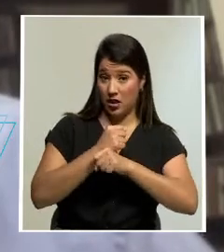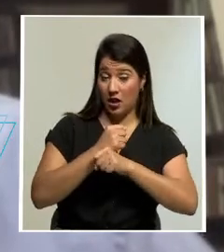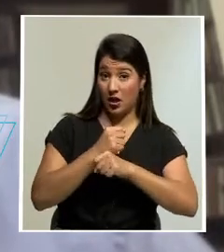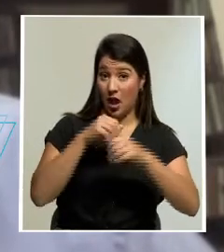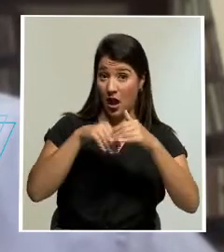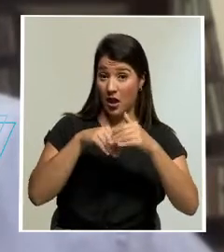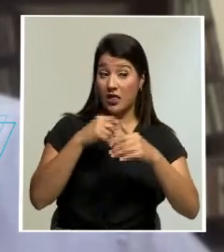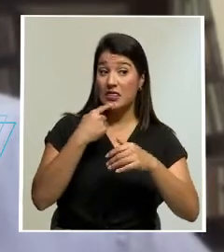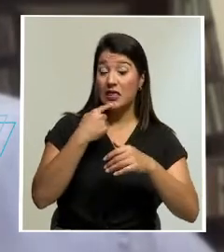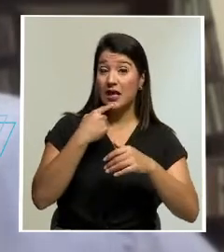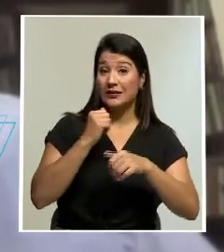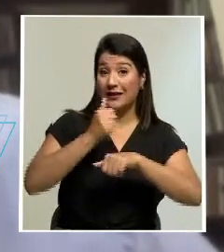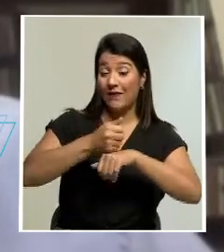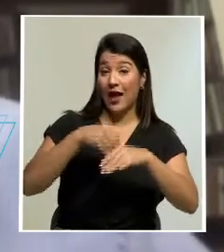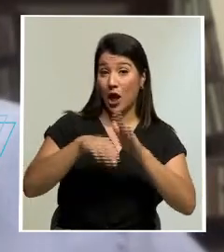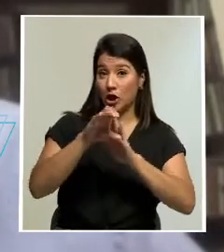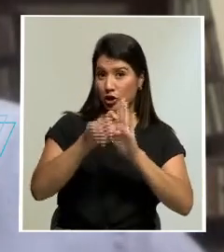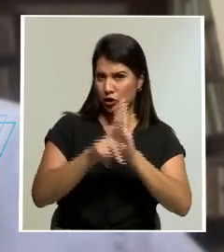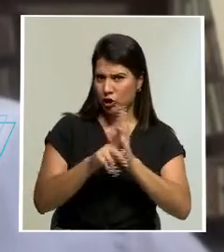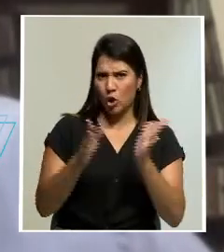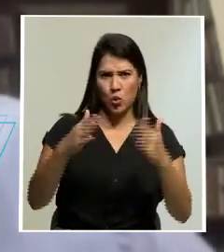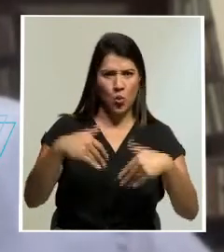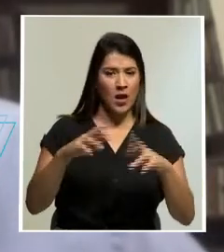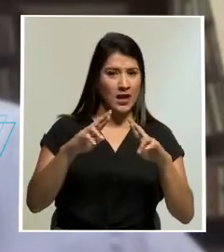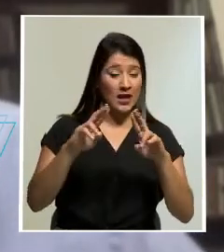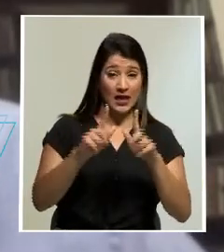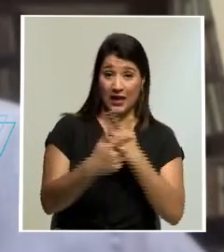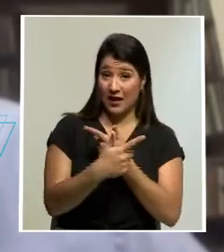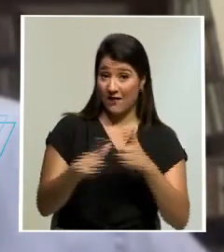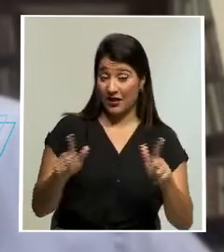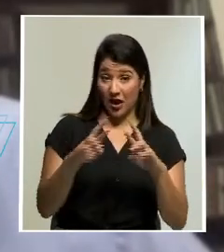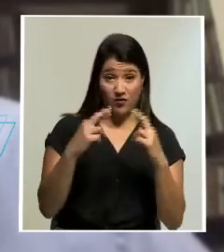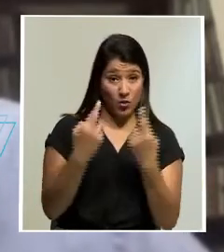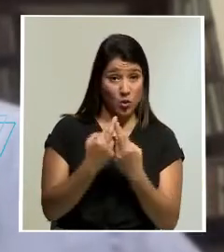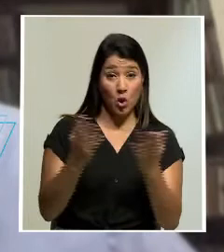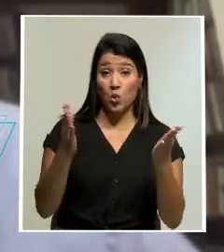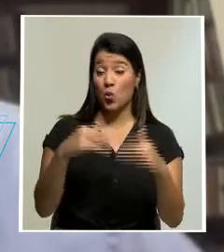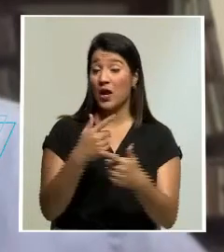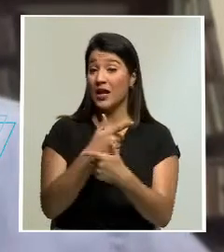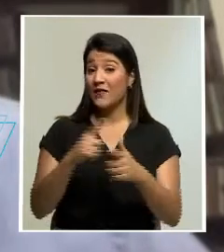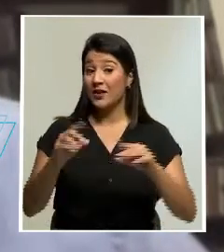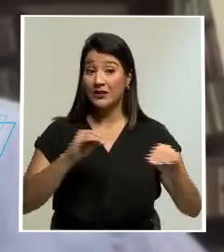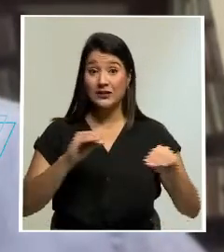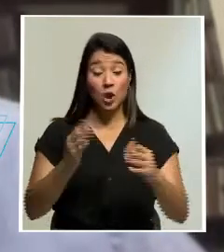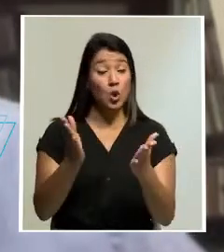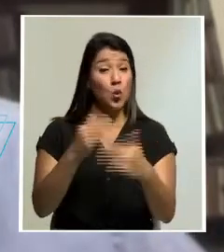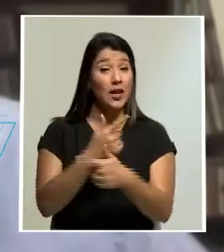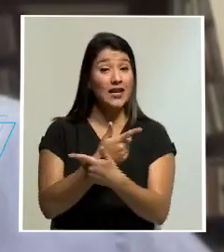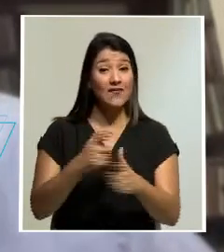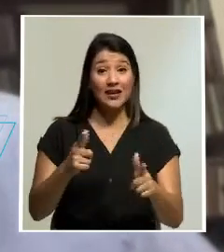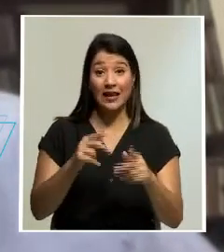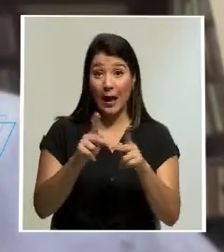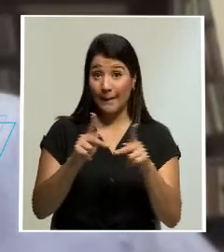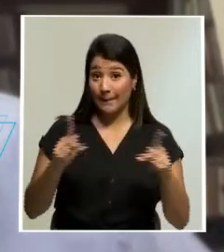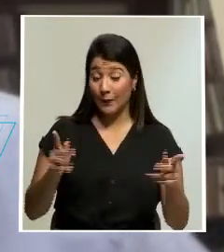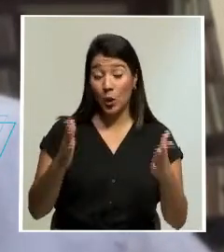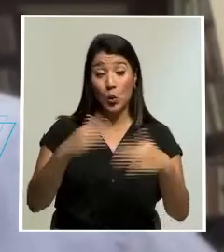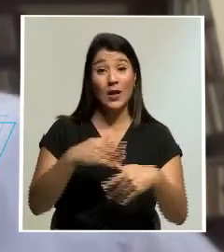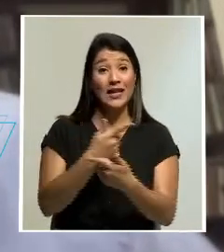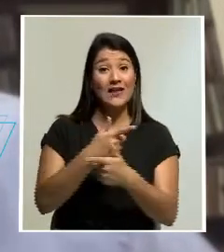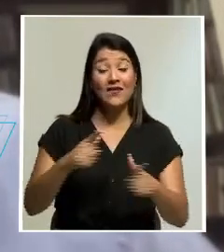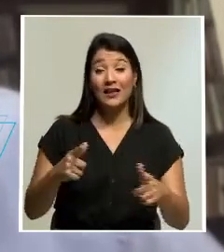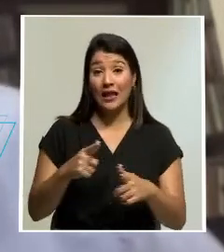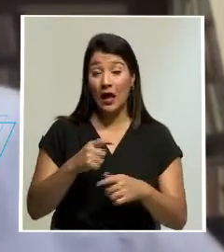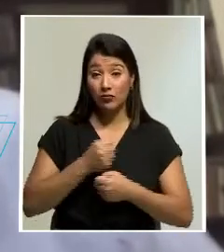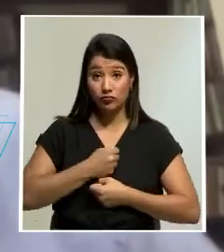constitucionales, desde la libertad de reunión, la libertad de movilización, la libertad de prensa, la libertad de expresión. Mis programas de televisión